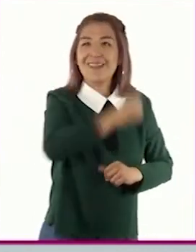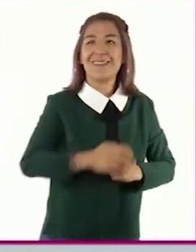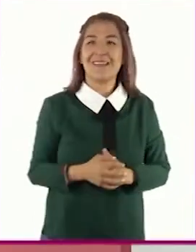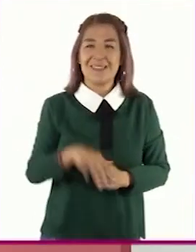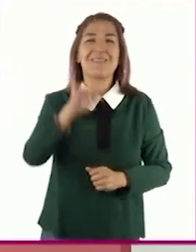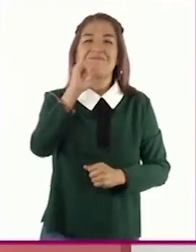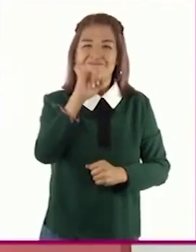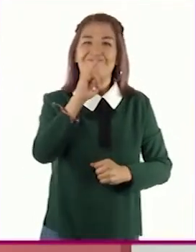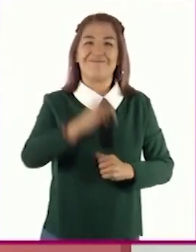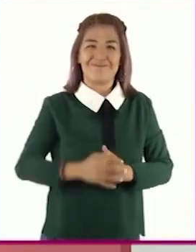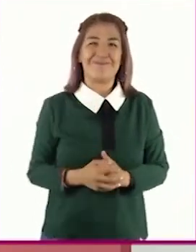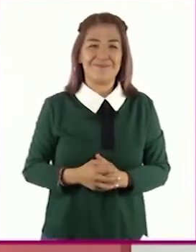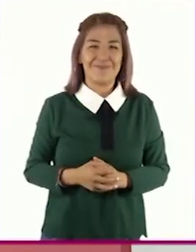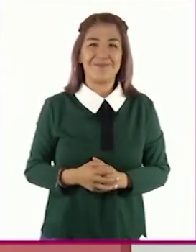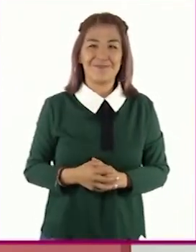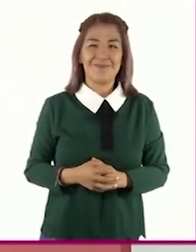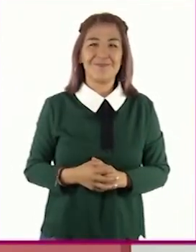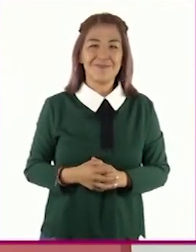Ajá, sí.